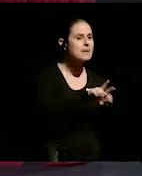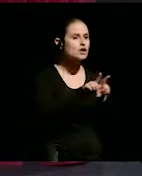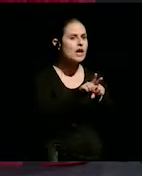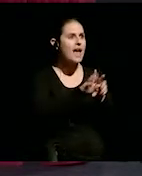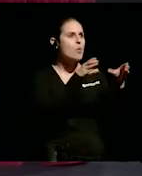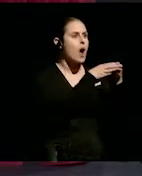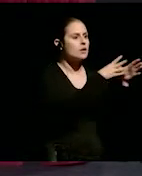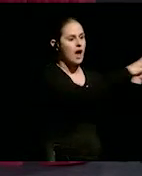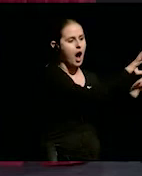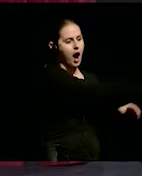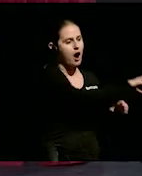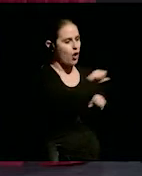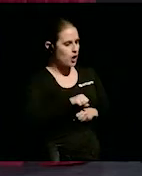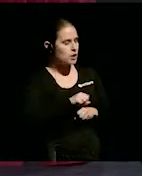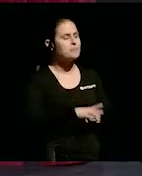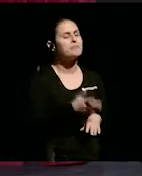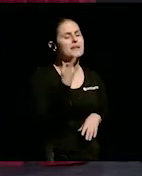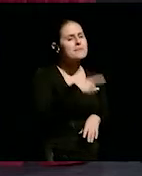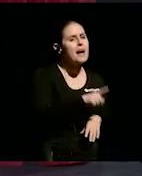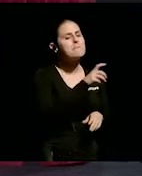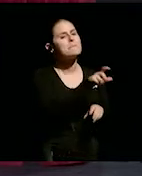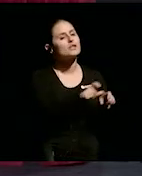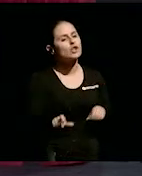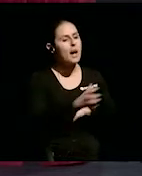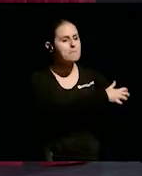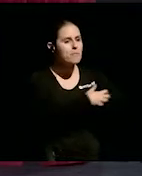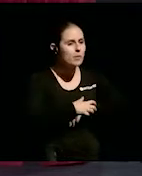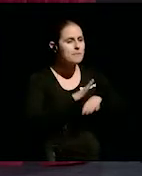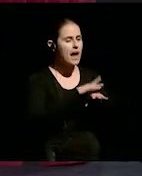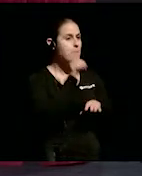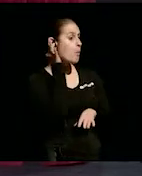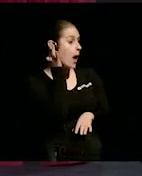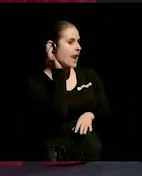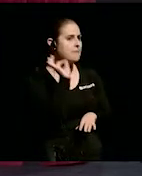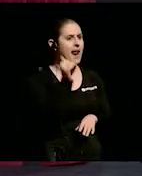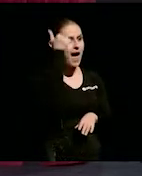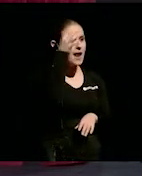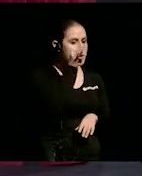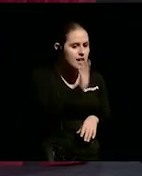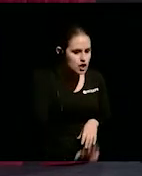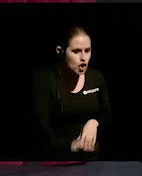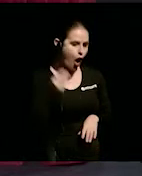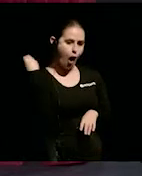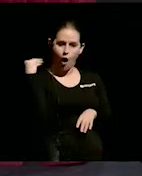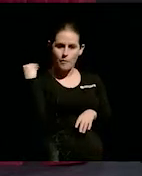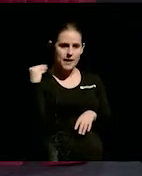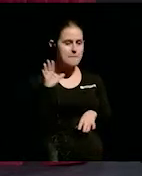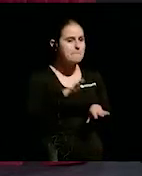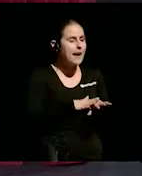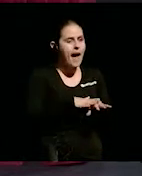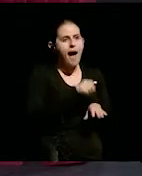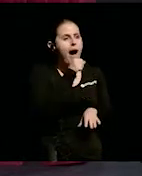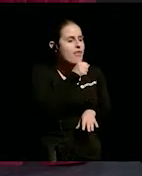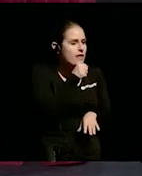riesgo de exclusión social, con los pobres, con las personas en vías de recuperación, con las mujeres, con los niños jóvenes, con los niños, con los jóvenes, con los